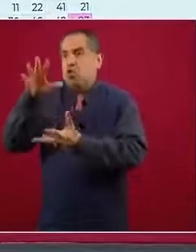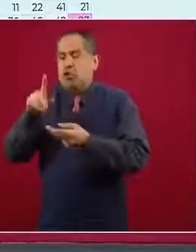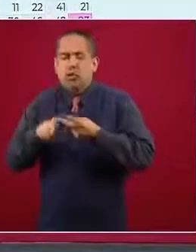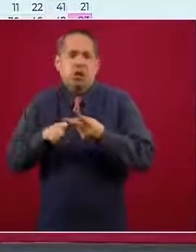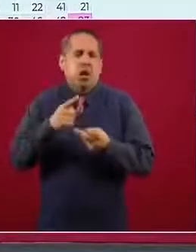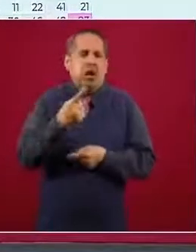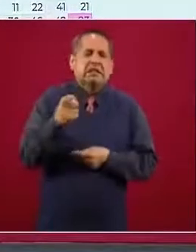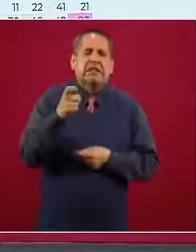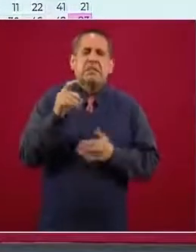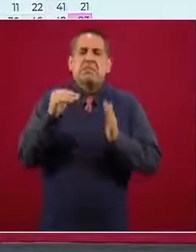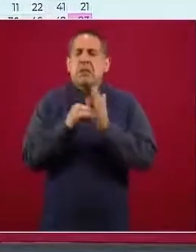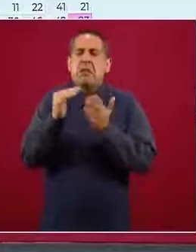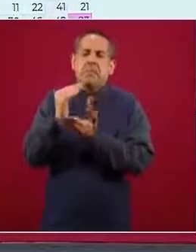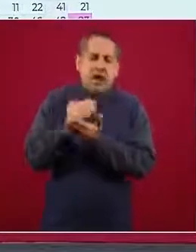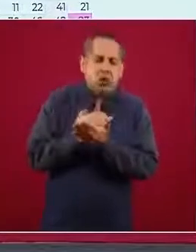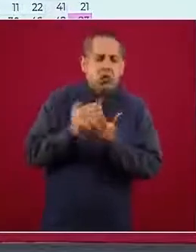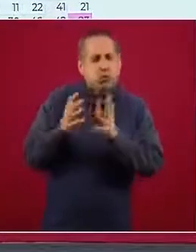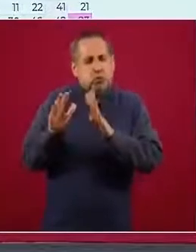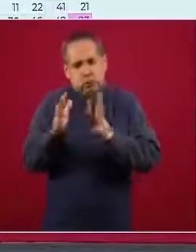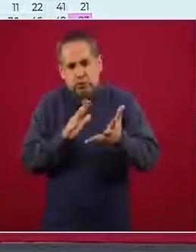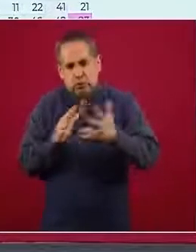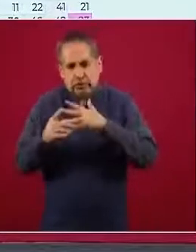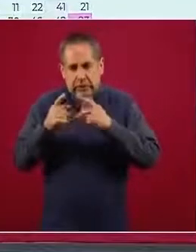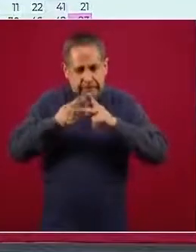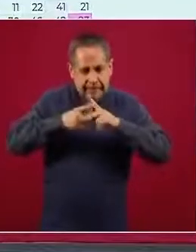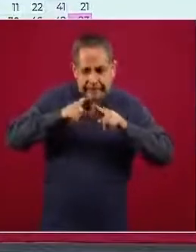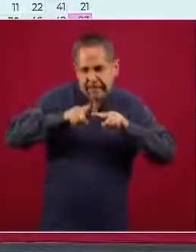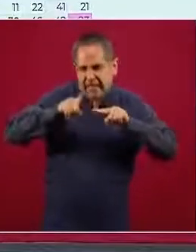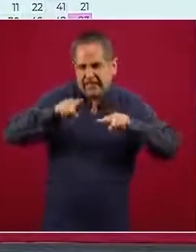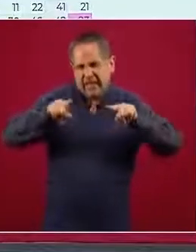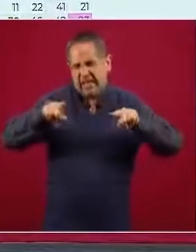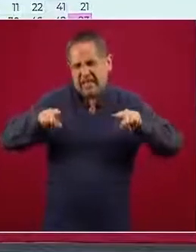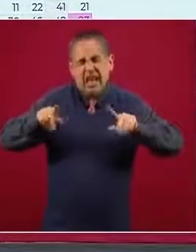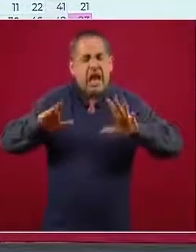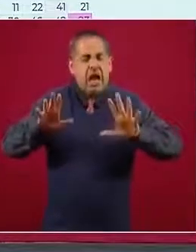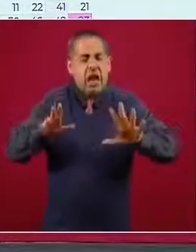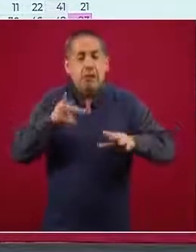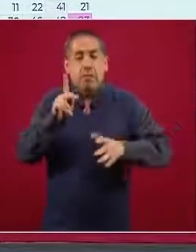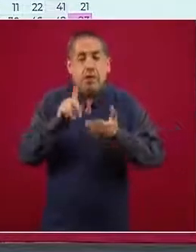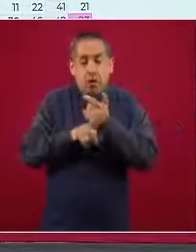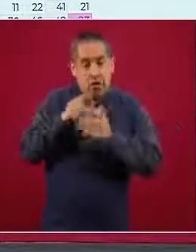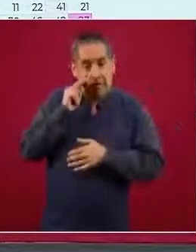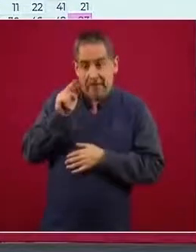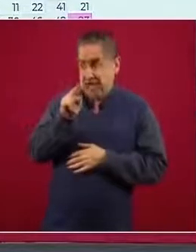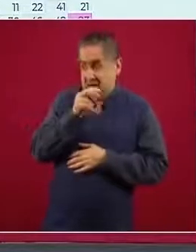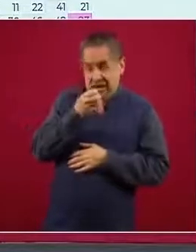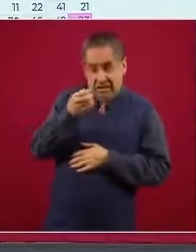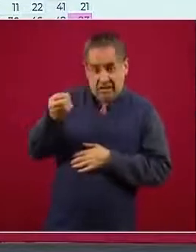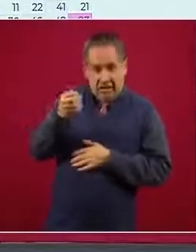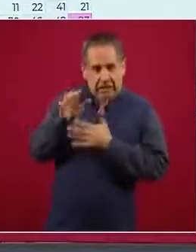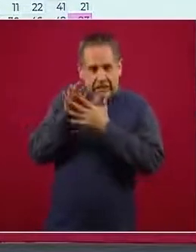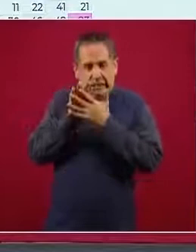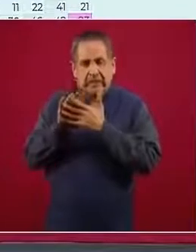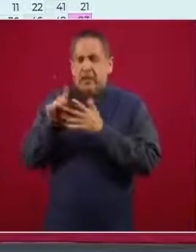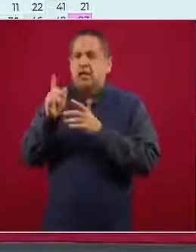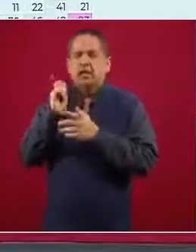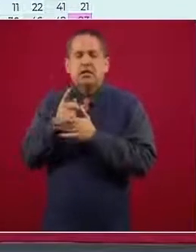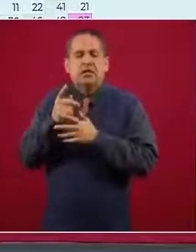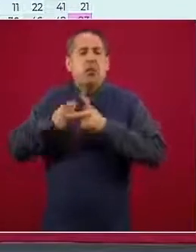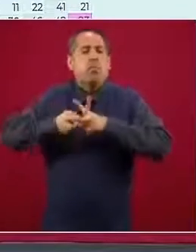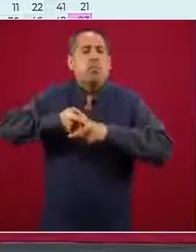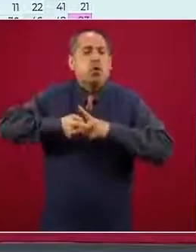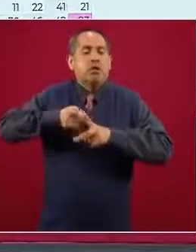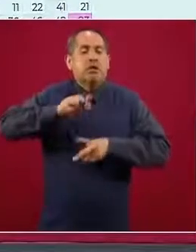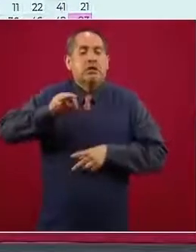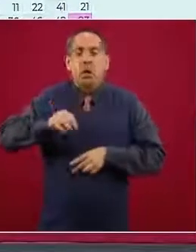tienen menos de 100,000 habitantes y eso puede generar una diferencia muy grande. Pero cuando entonces estamos ajustándolo a una tasa